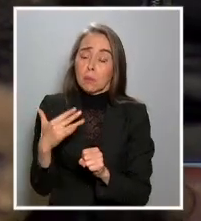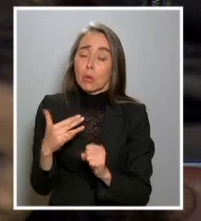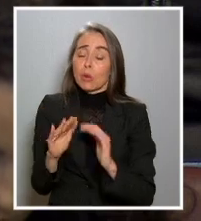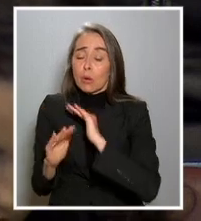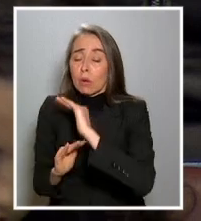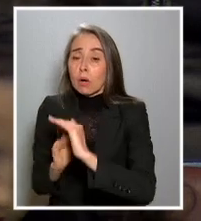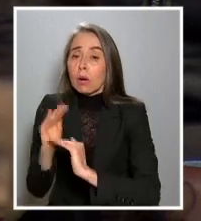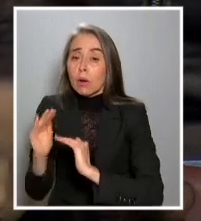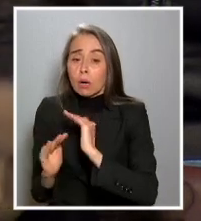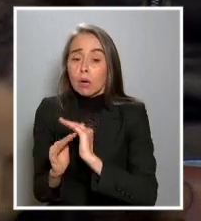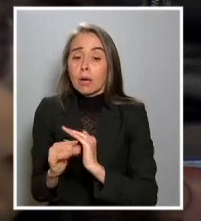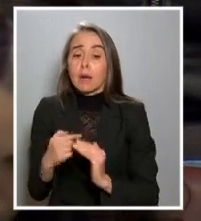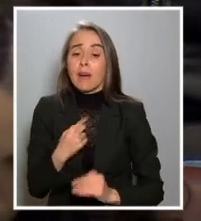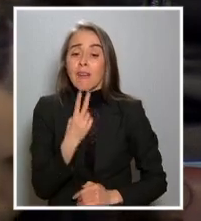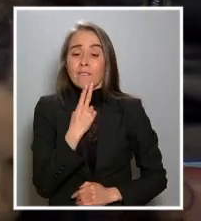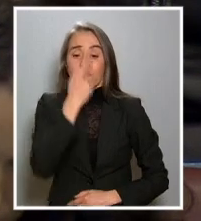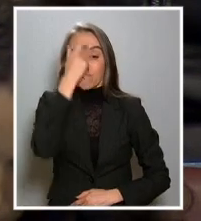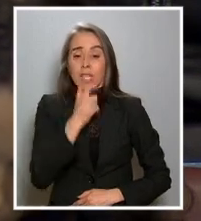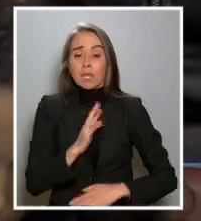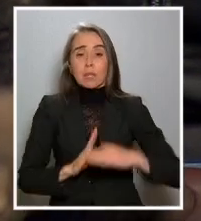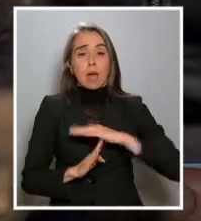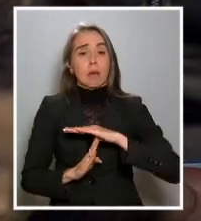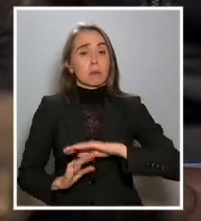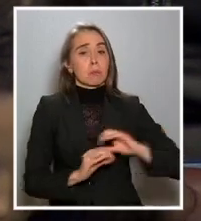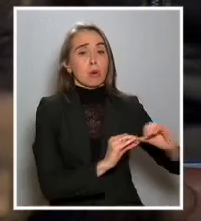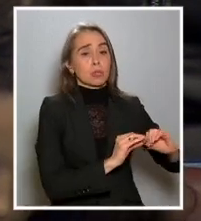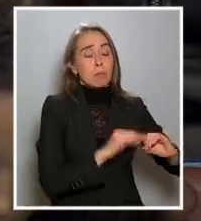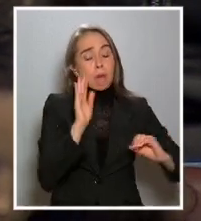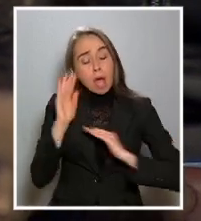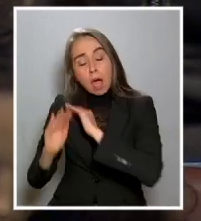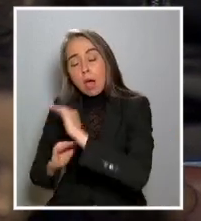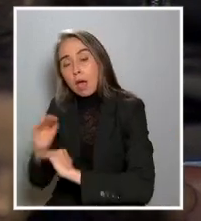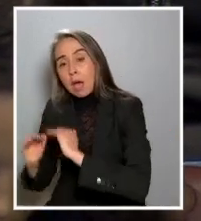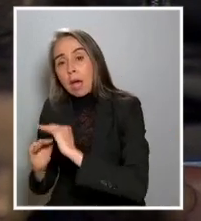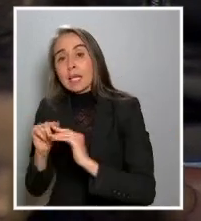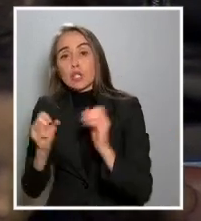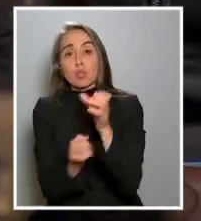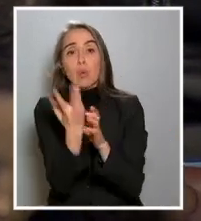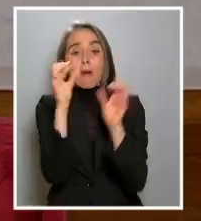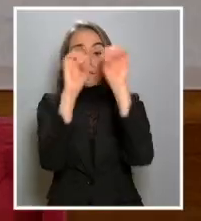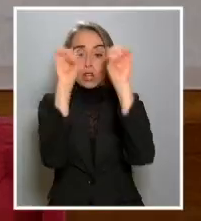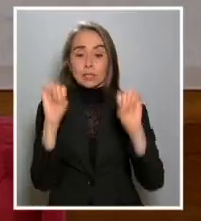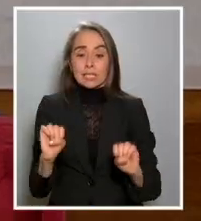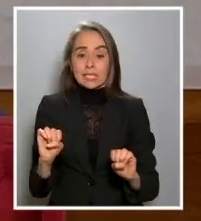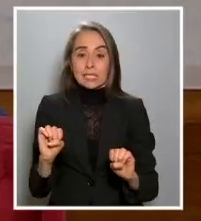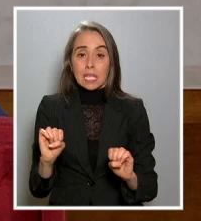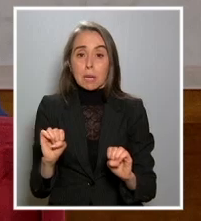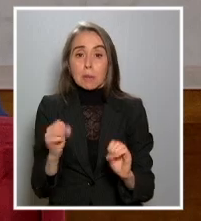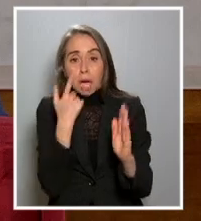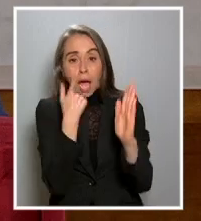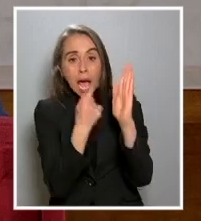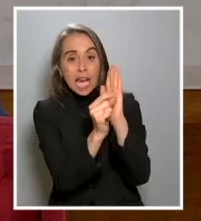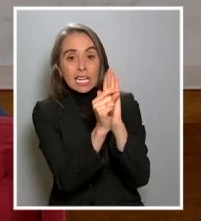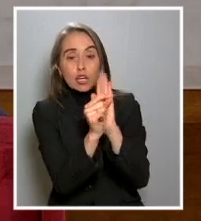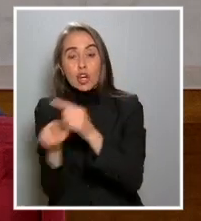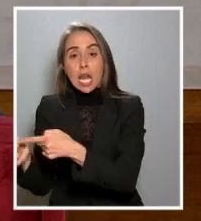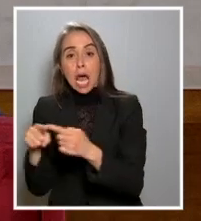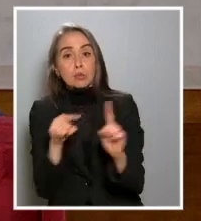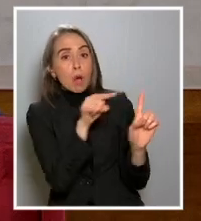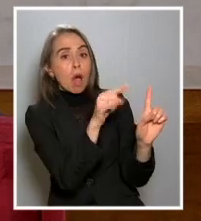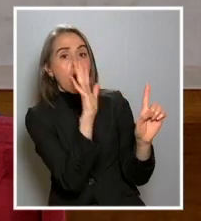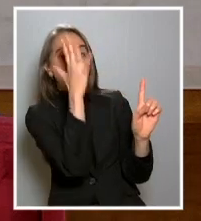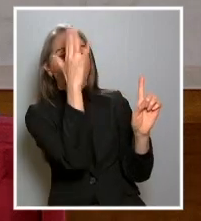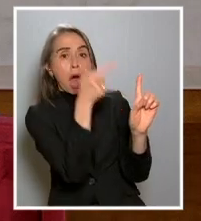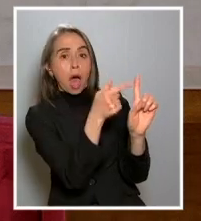tarea postergando su vida personal. Este sistema le va a entregar reconocimiento social y